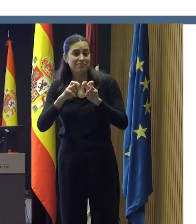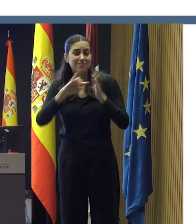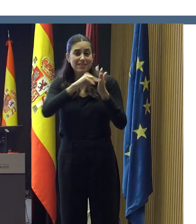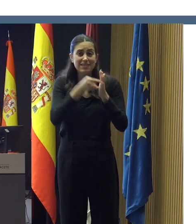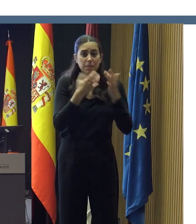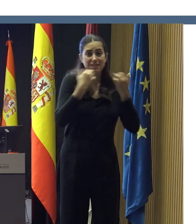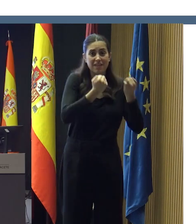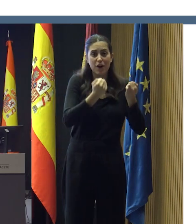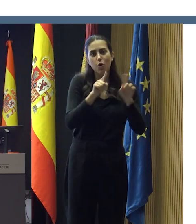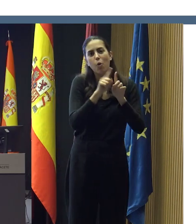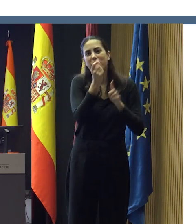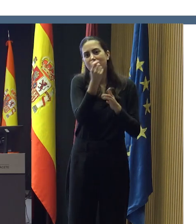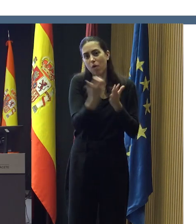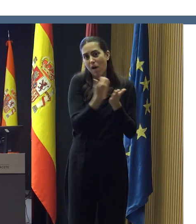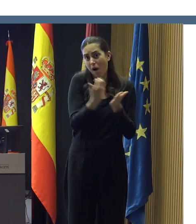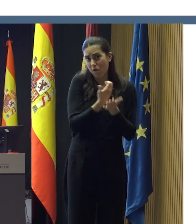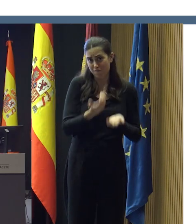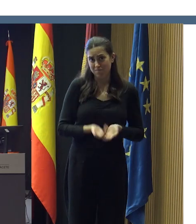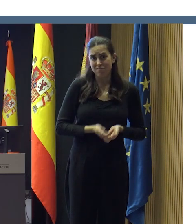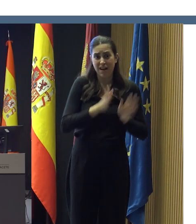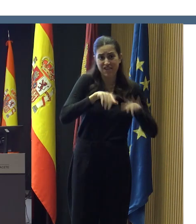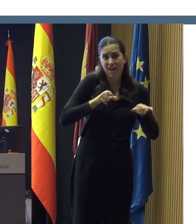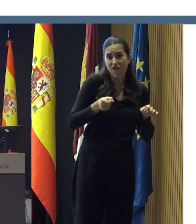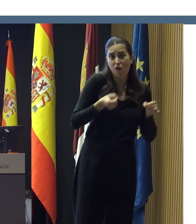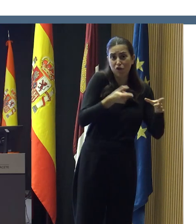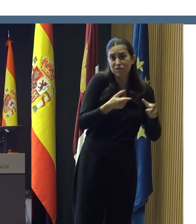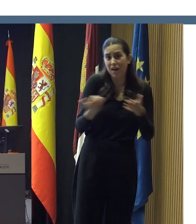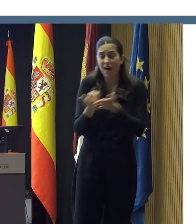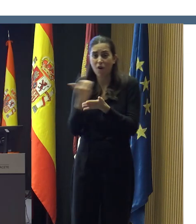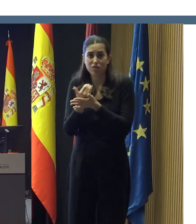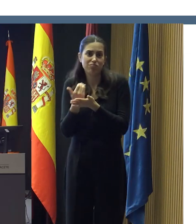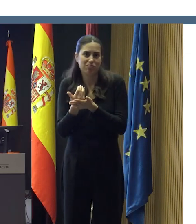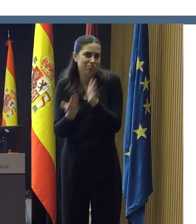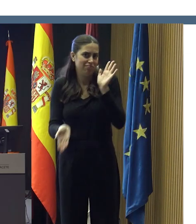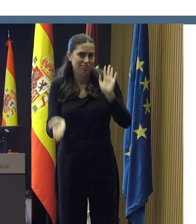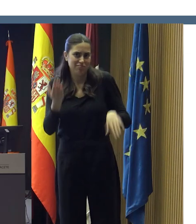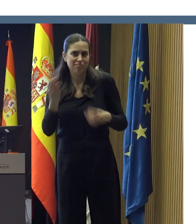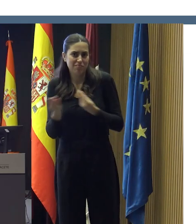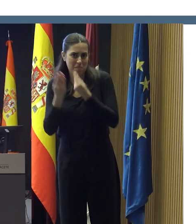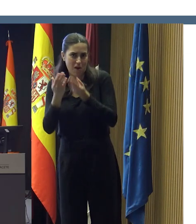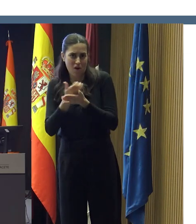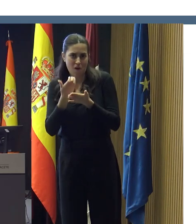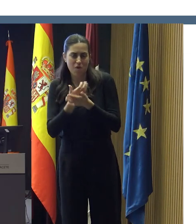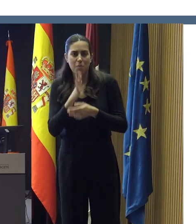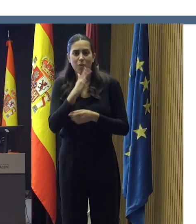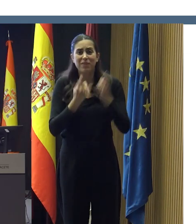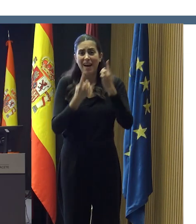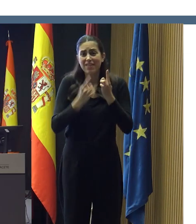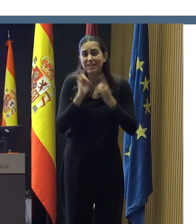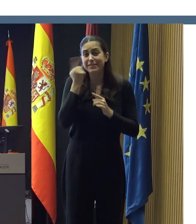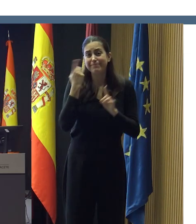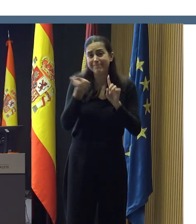largo plazo, es mucho más el ahorro que el coste. Pero no se hacen más porque algunas, ya digo, no existe manera de detectarlas de manera